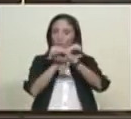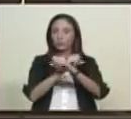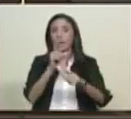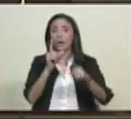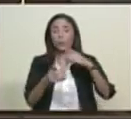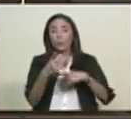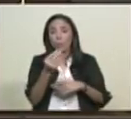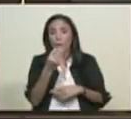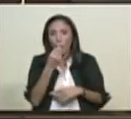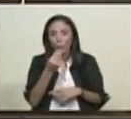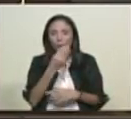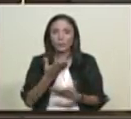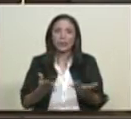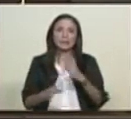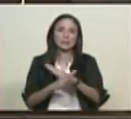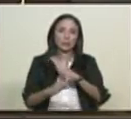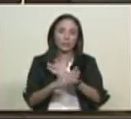todavía,